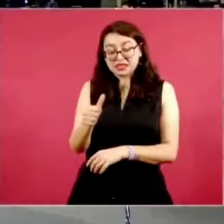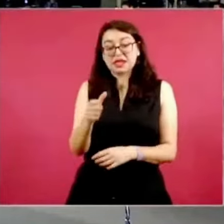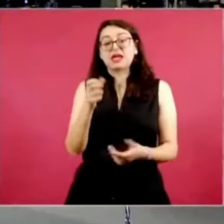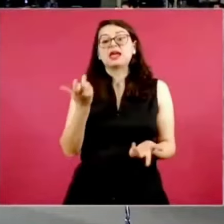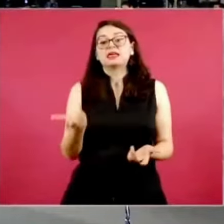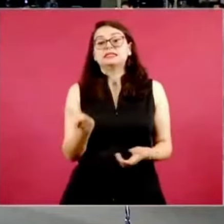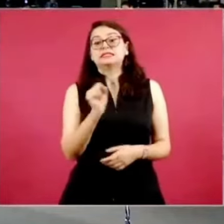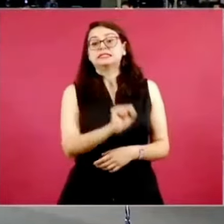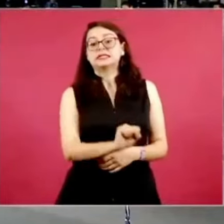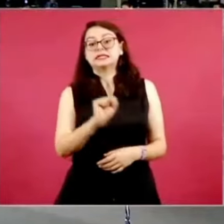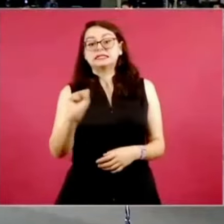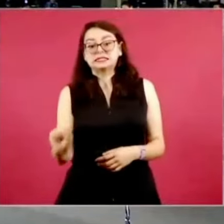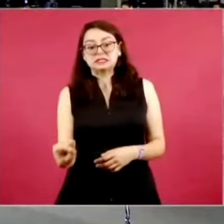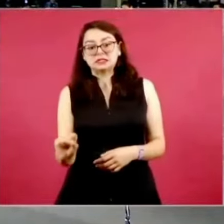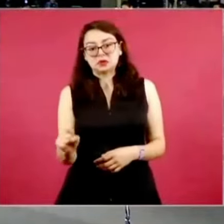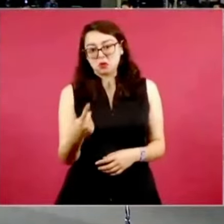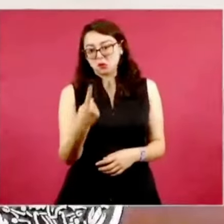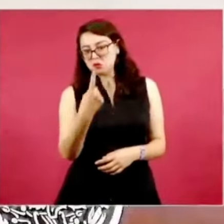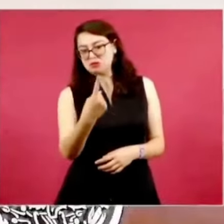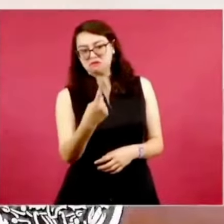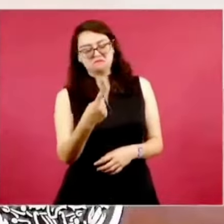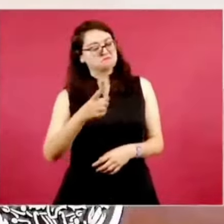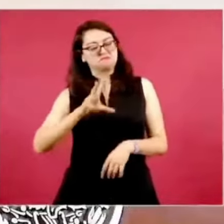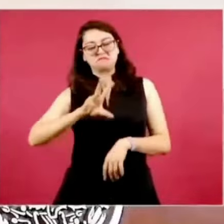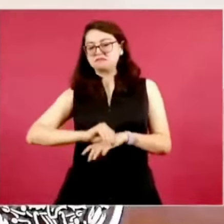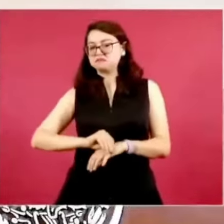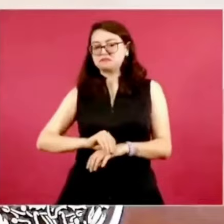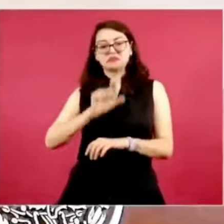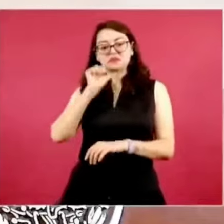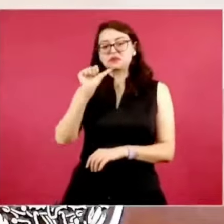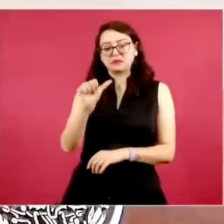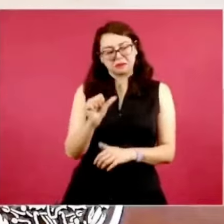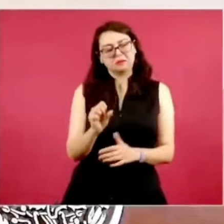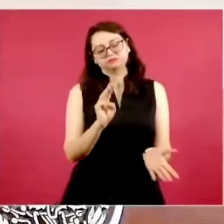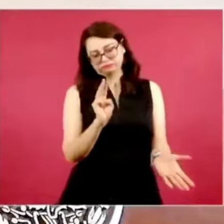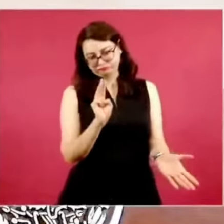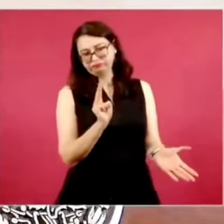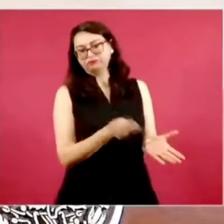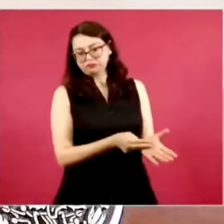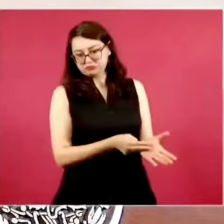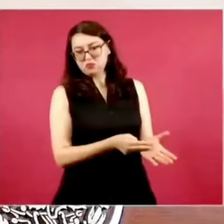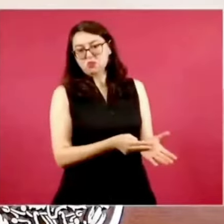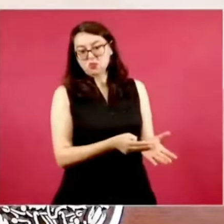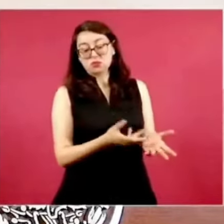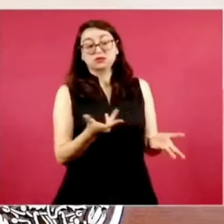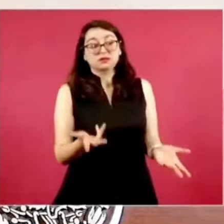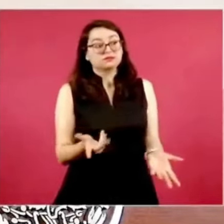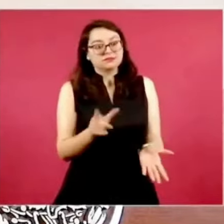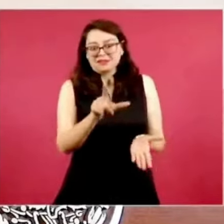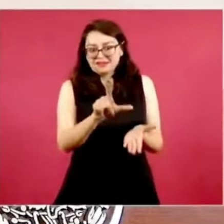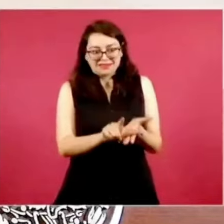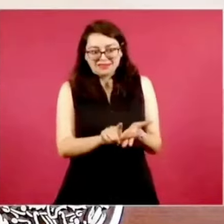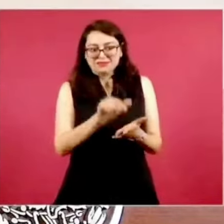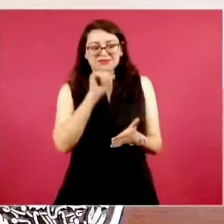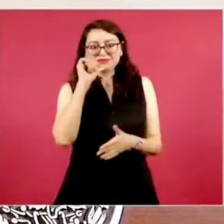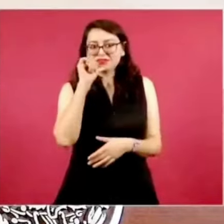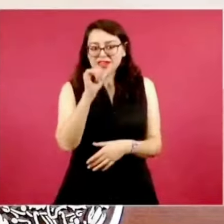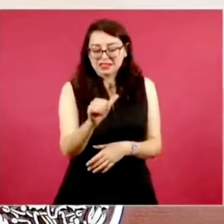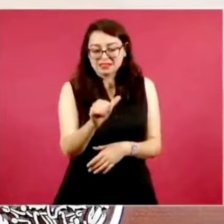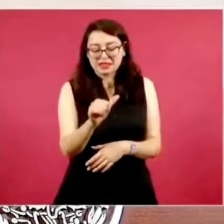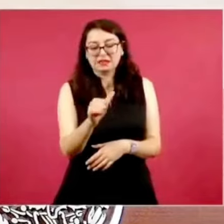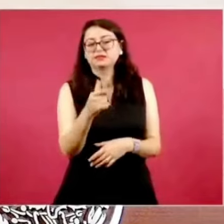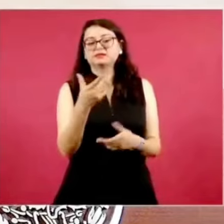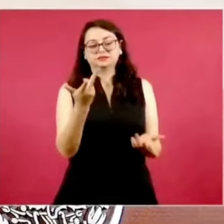verificada Por lo cual se ha hecho ya acreedora la multa corres oniente y finalmente por no dar litros de al litro intervenimos